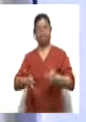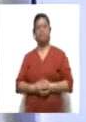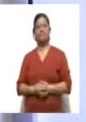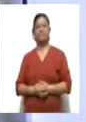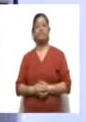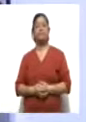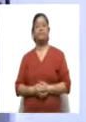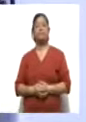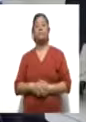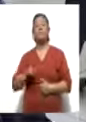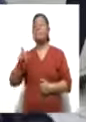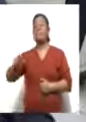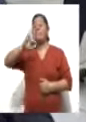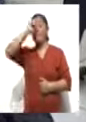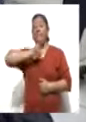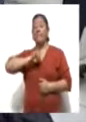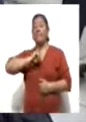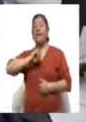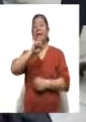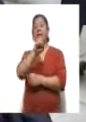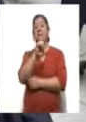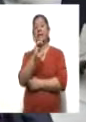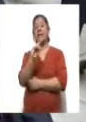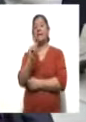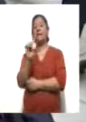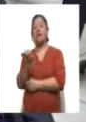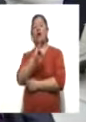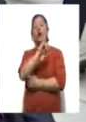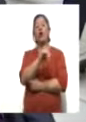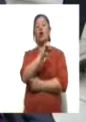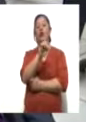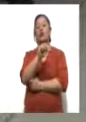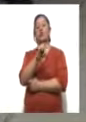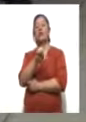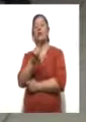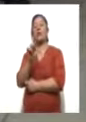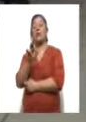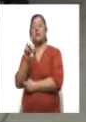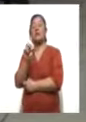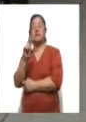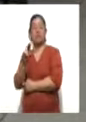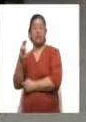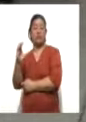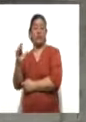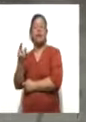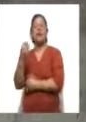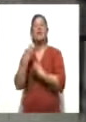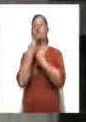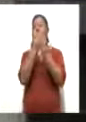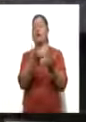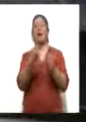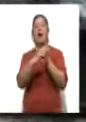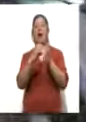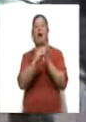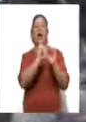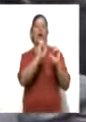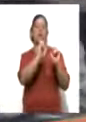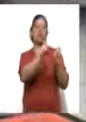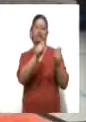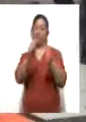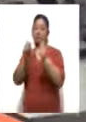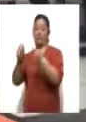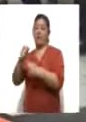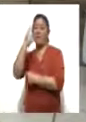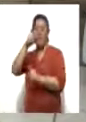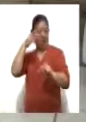El secretario de Comunicaciones y Transportes del Estado, José Luis Ramírez Conde, entregó a operadores del transporte público kits de protección con el objetivo de